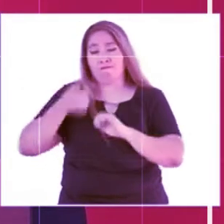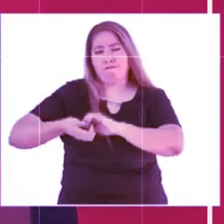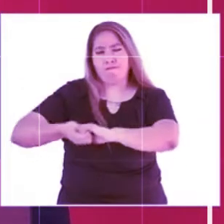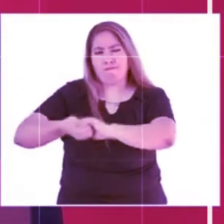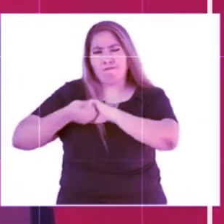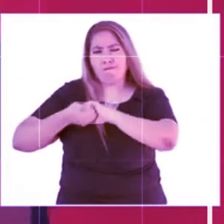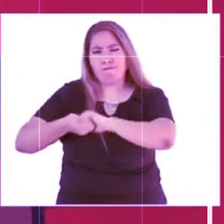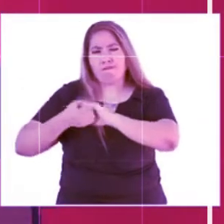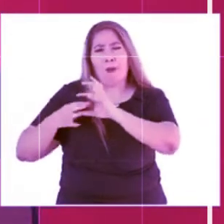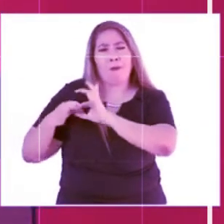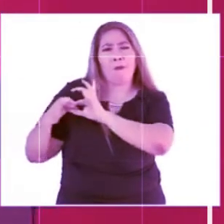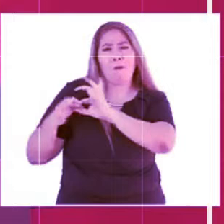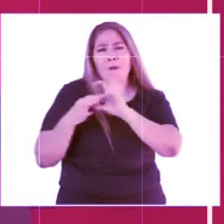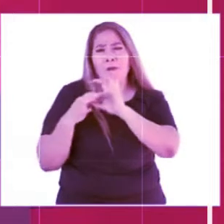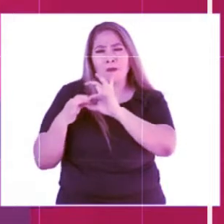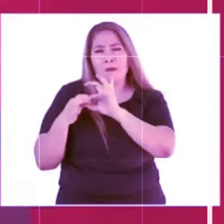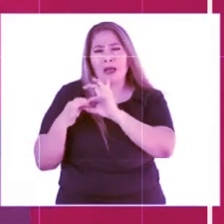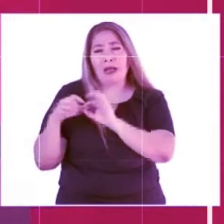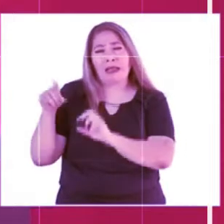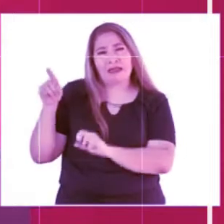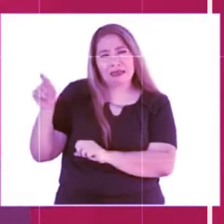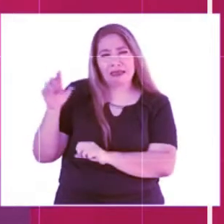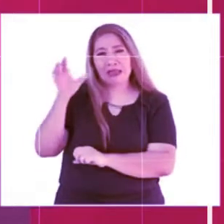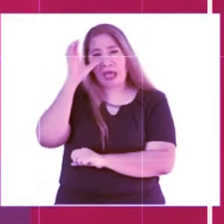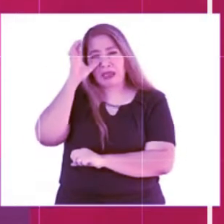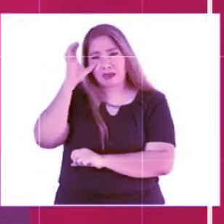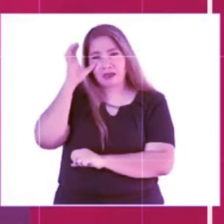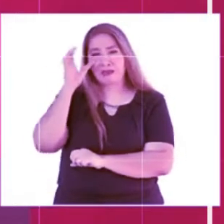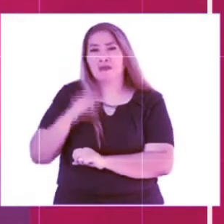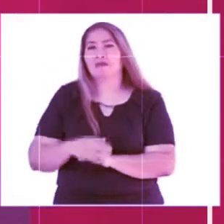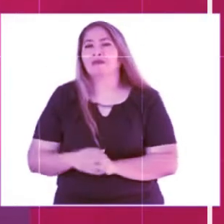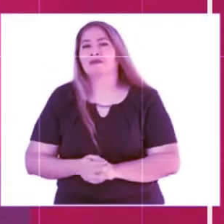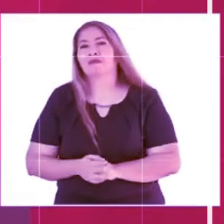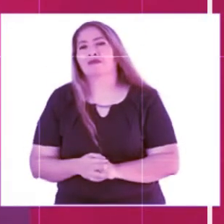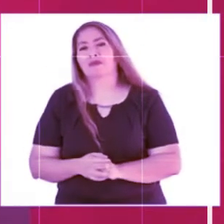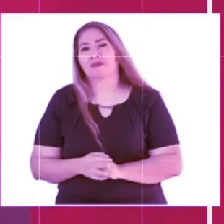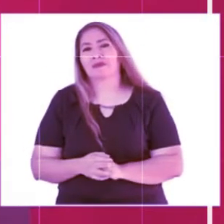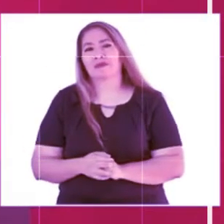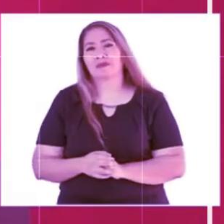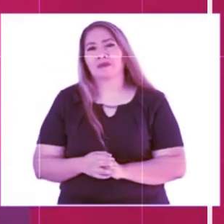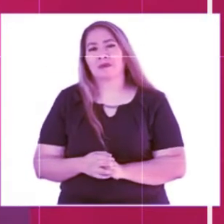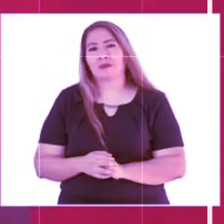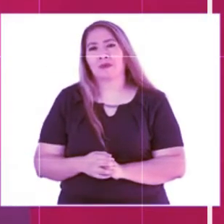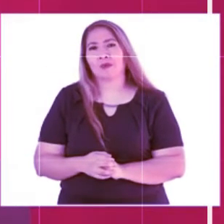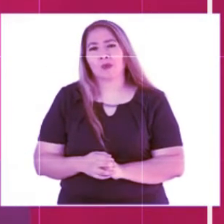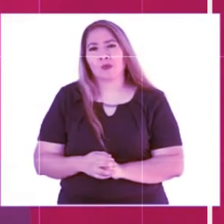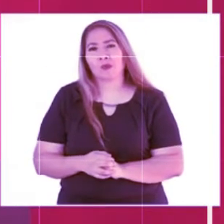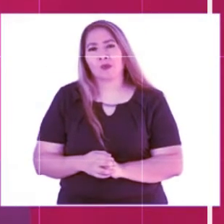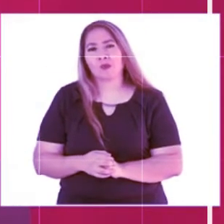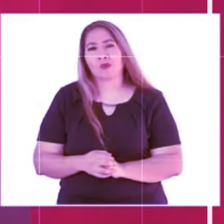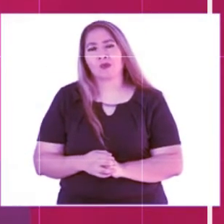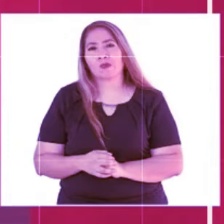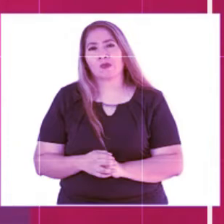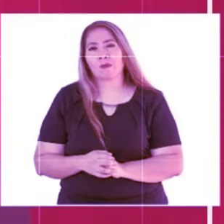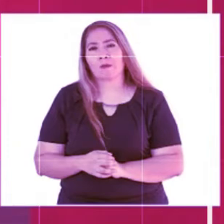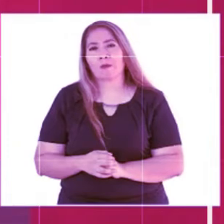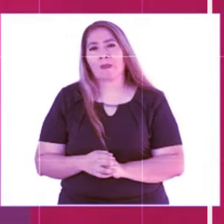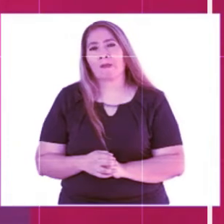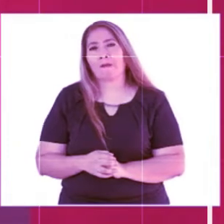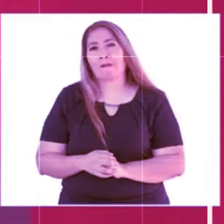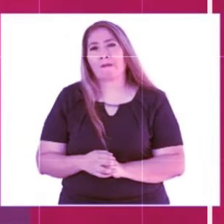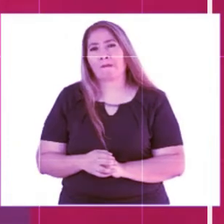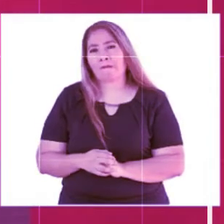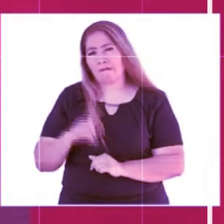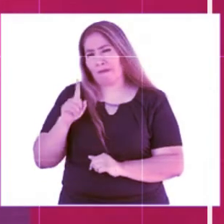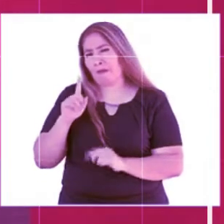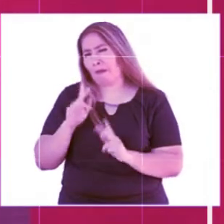fraterna y solidaria por parte del Gobierno Popular de China. A través del puente